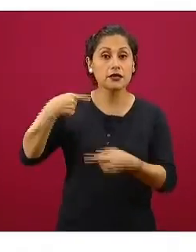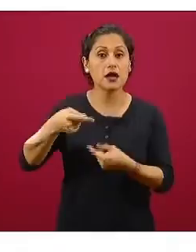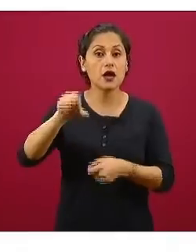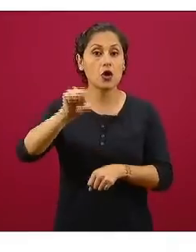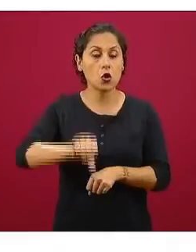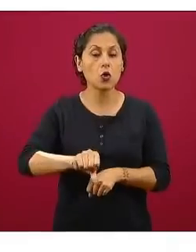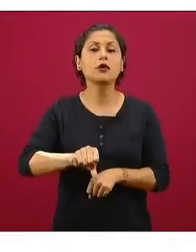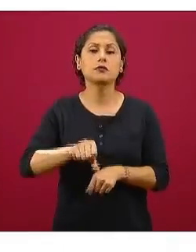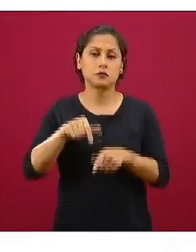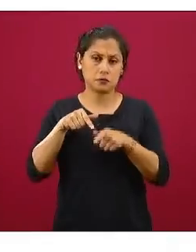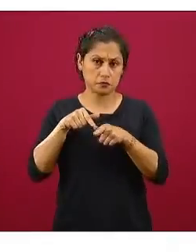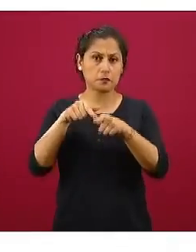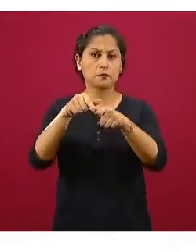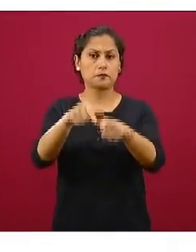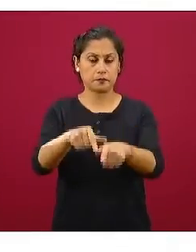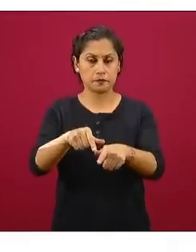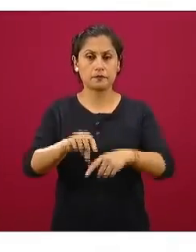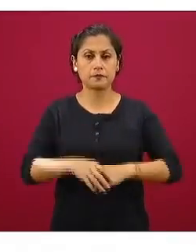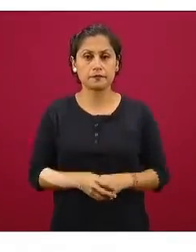la misma